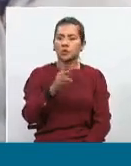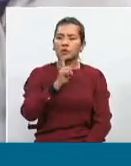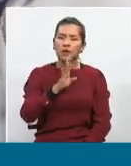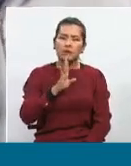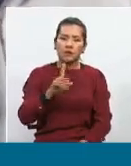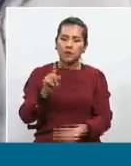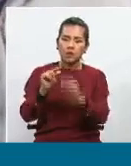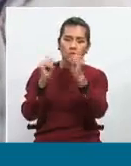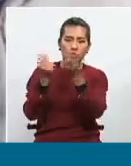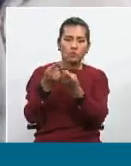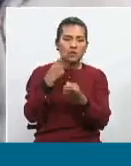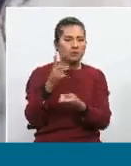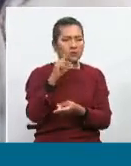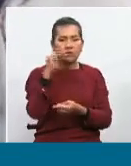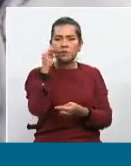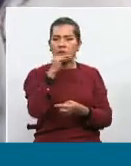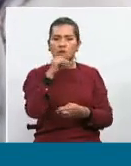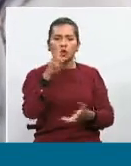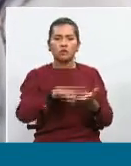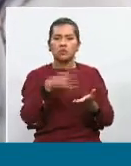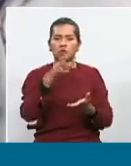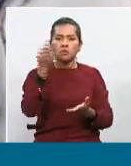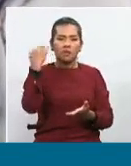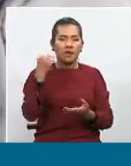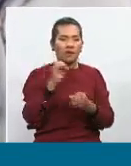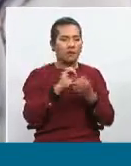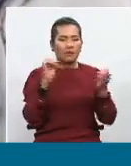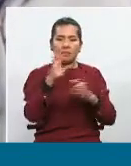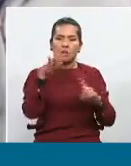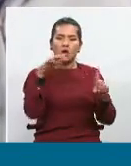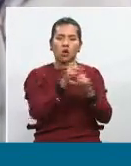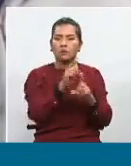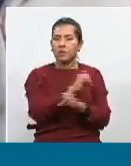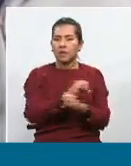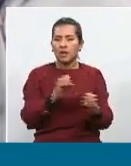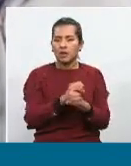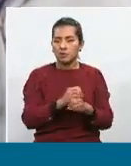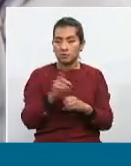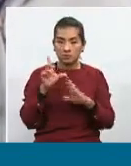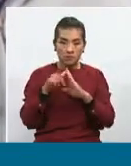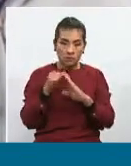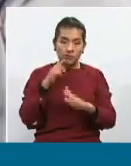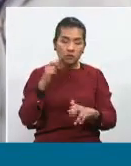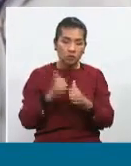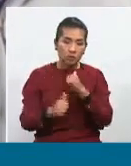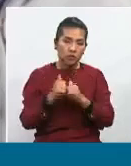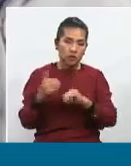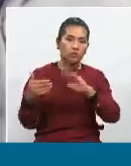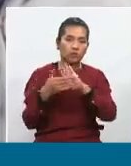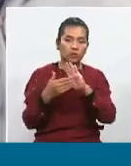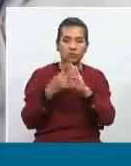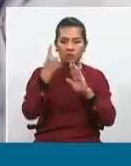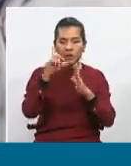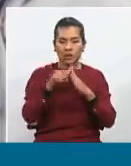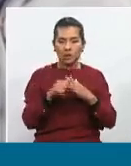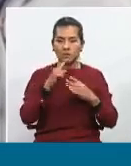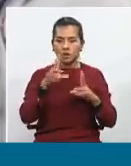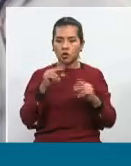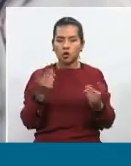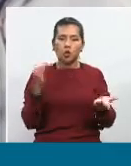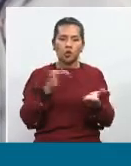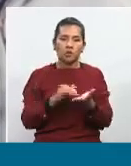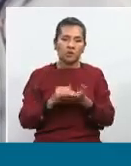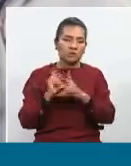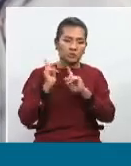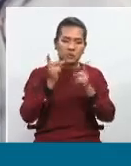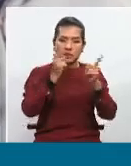espacios donde se busque negar lo que sucede en 2019, que muy poco favor le hacen a que realmente exista un principio de no repetición en el